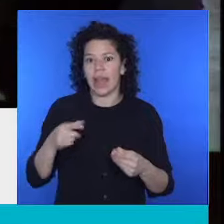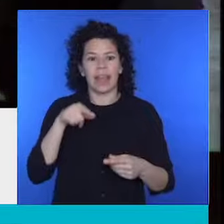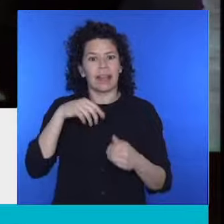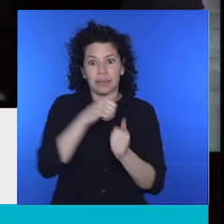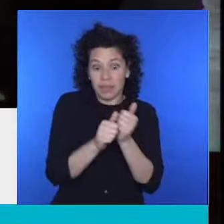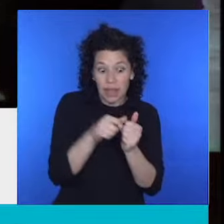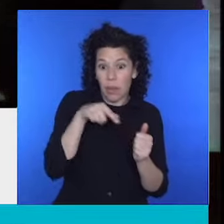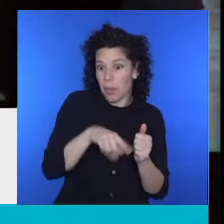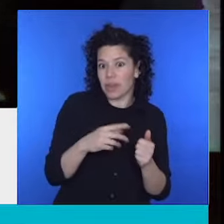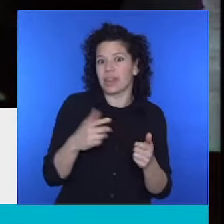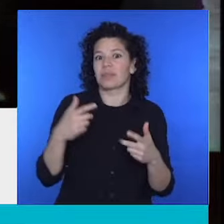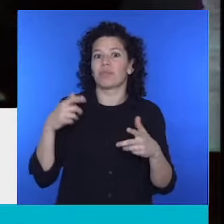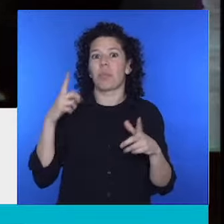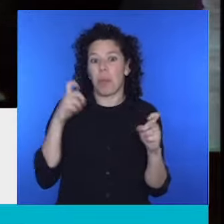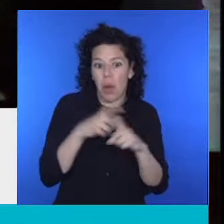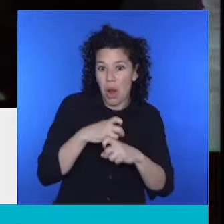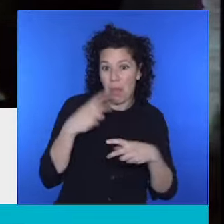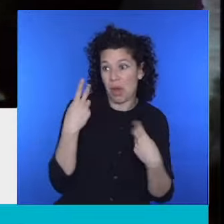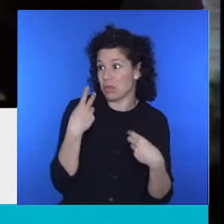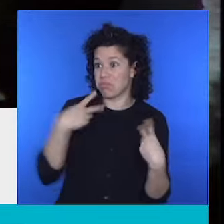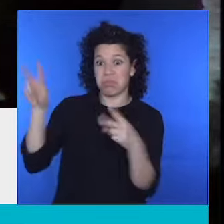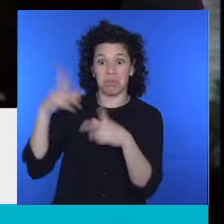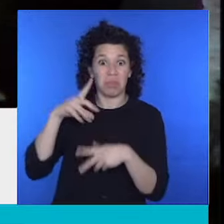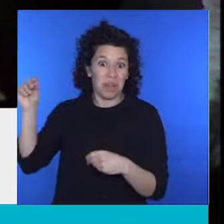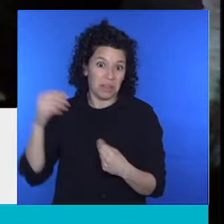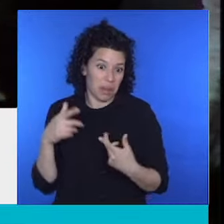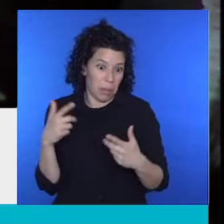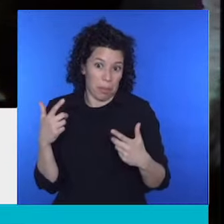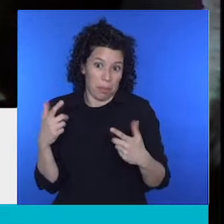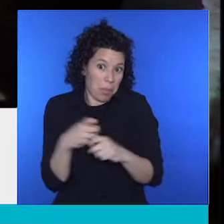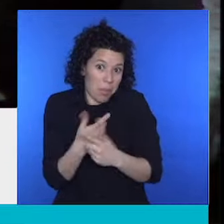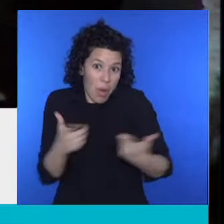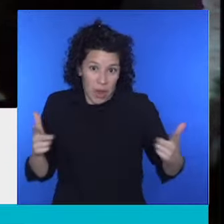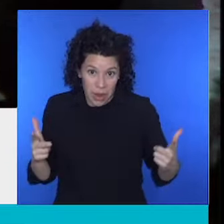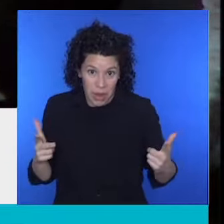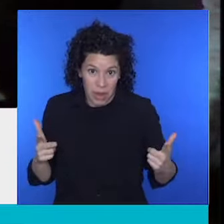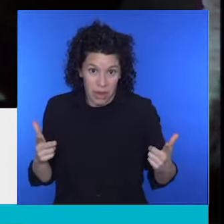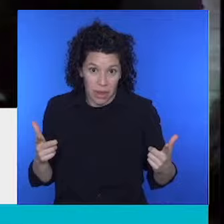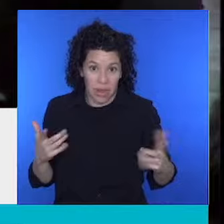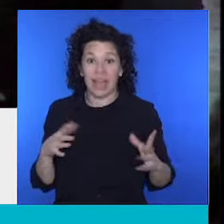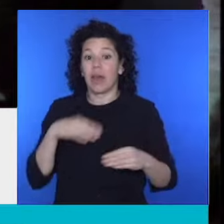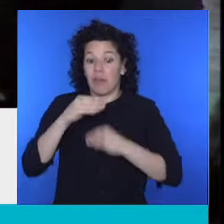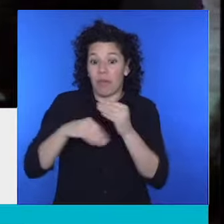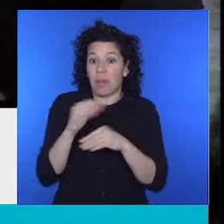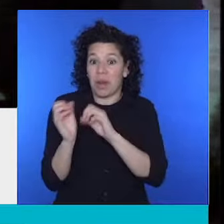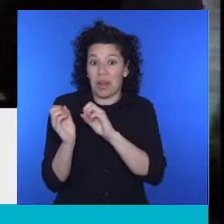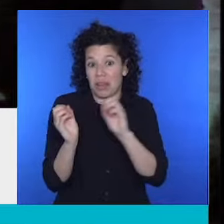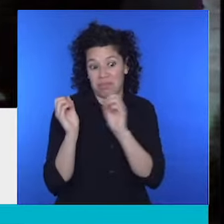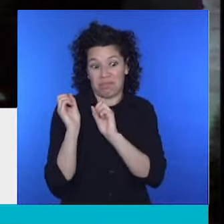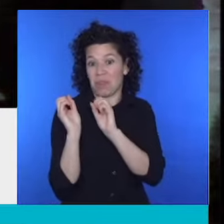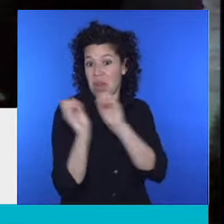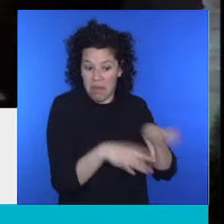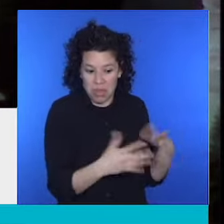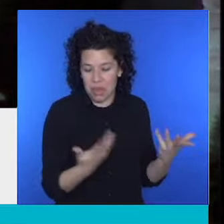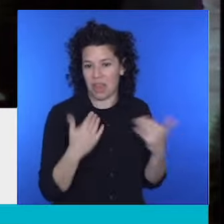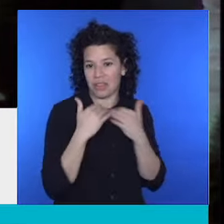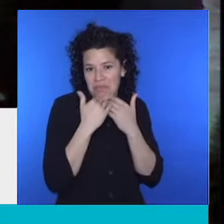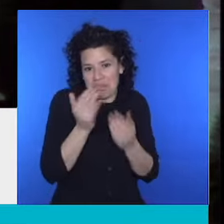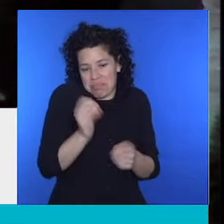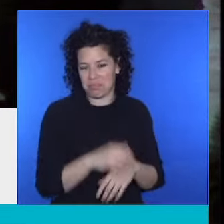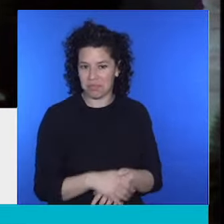del país en determinado momento y dejar cientos de familias en la calle porque no hay ningún ningún